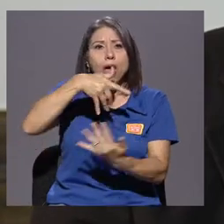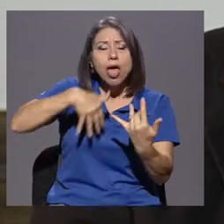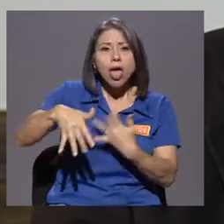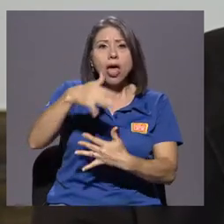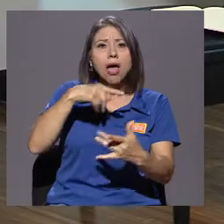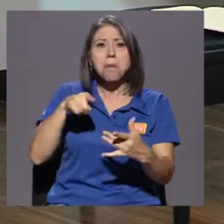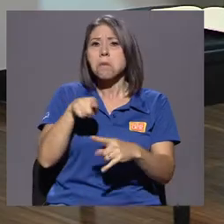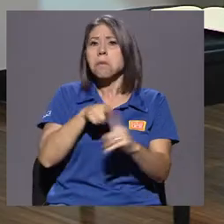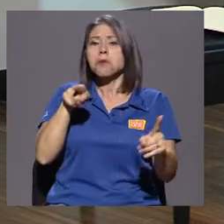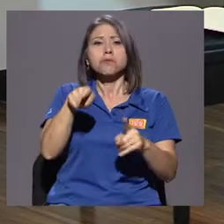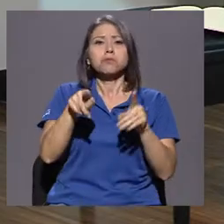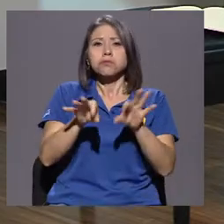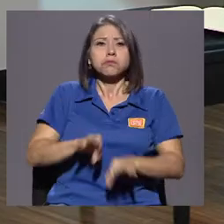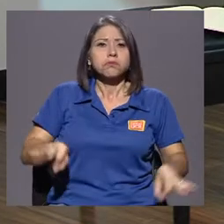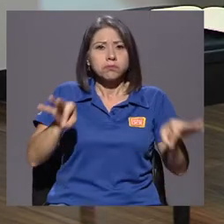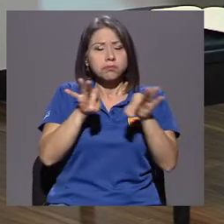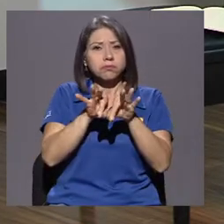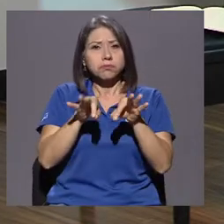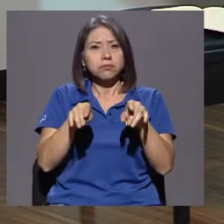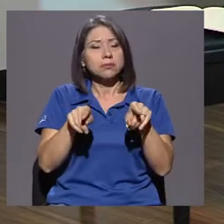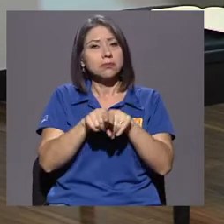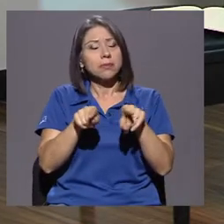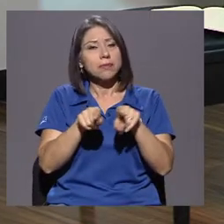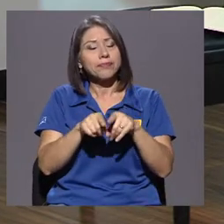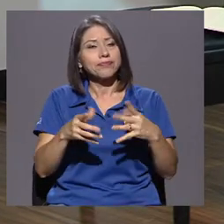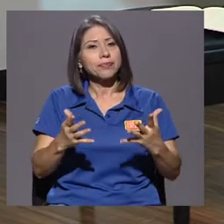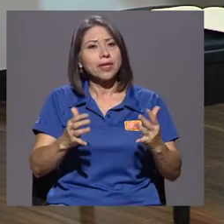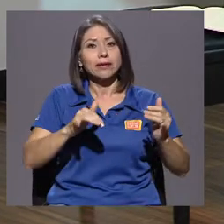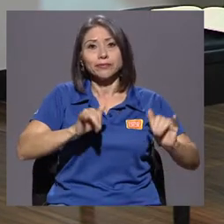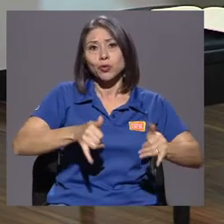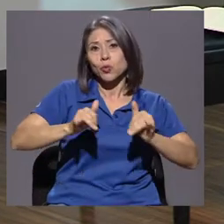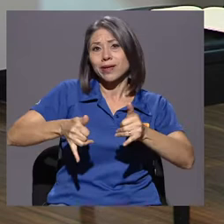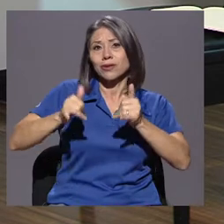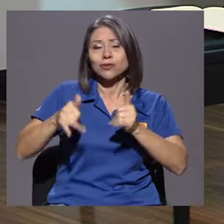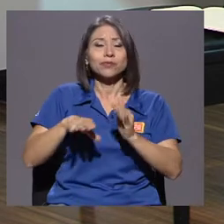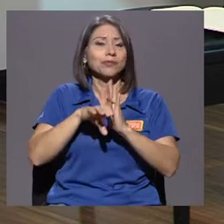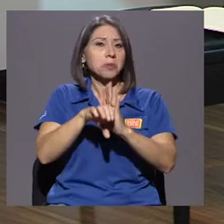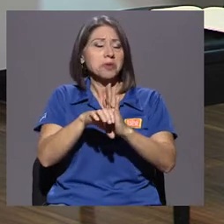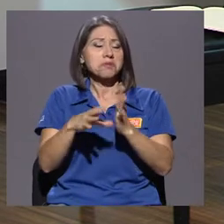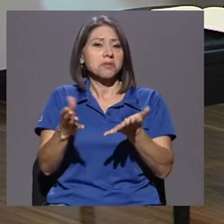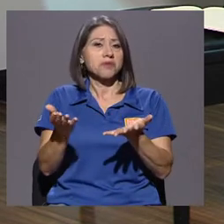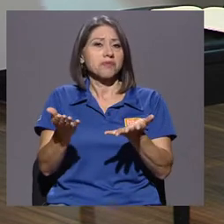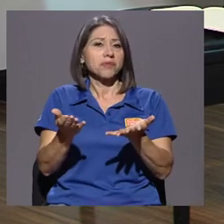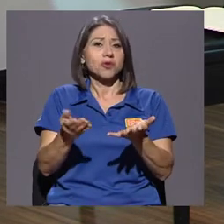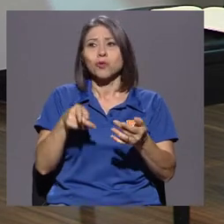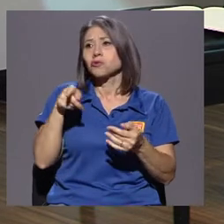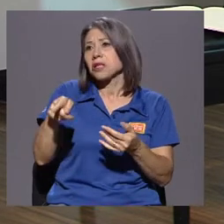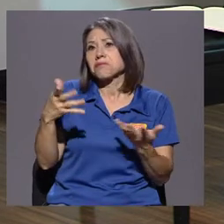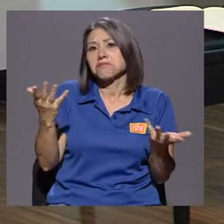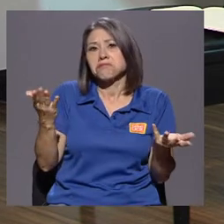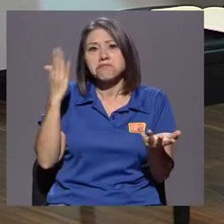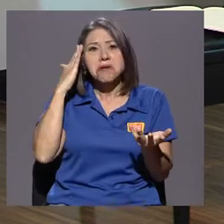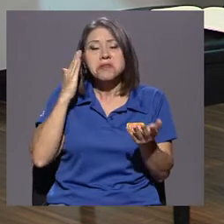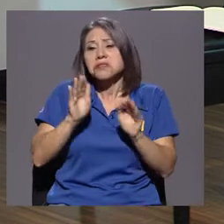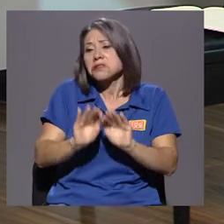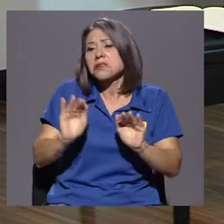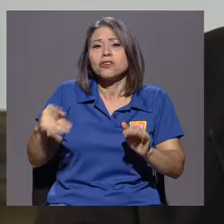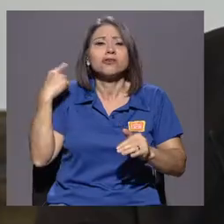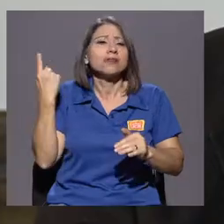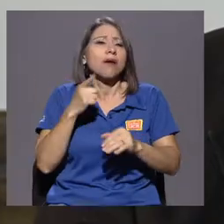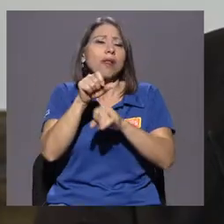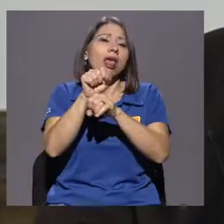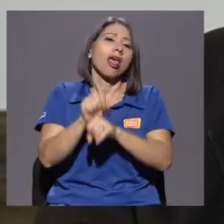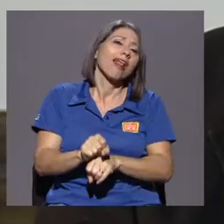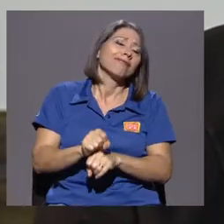e inclusive como el tema de los juegos que digamos como una cosa típica de corretear por por los pasadizos